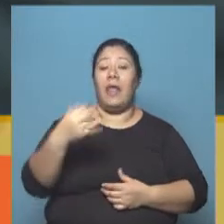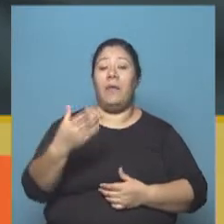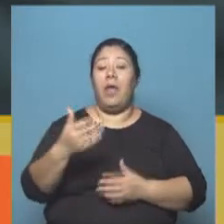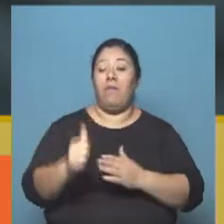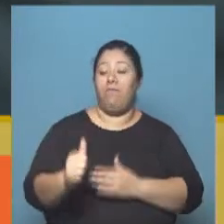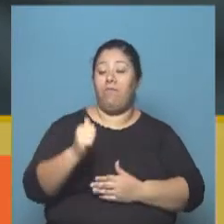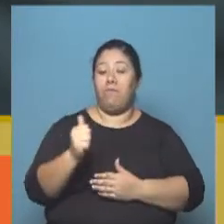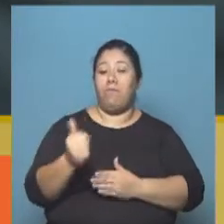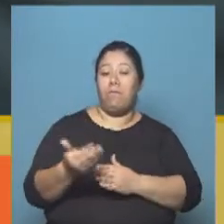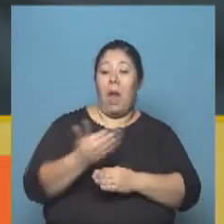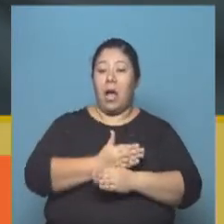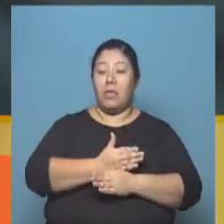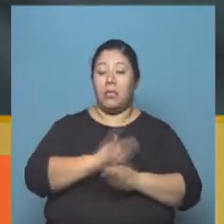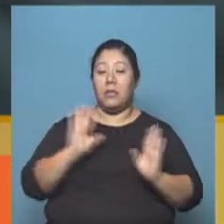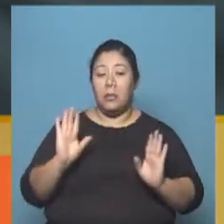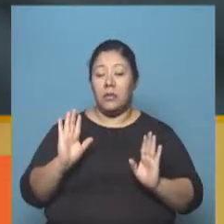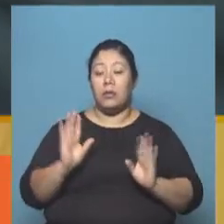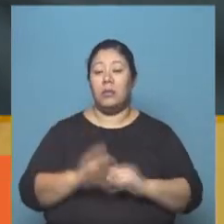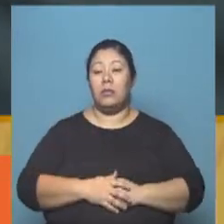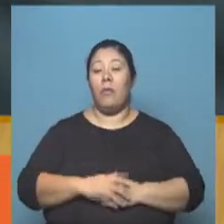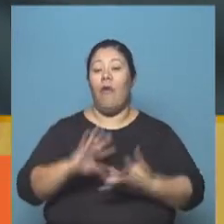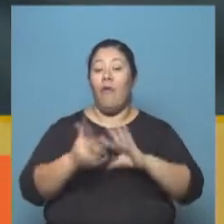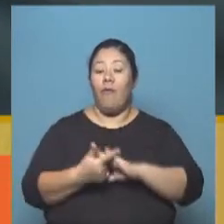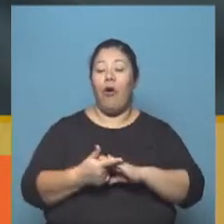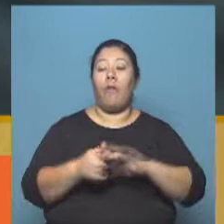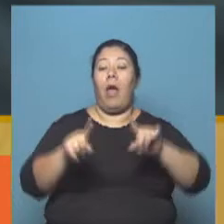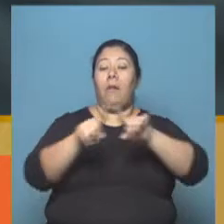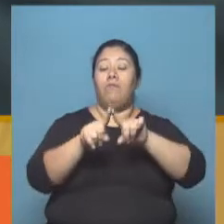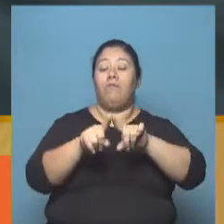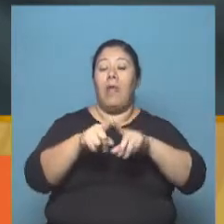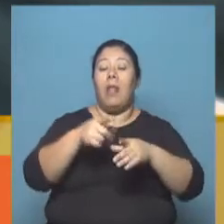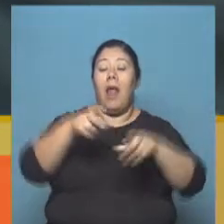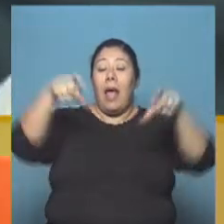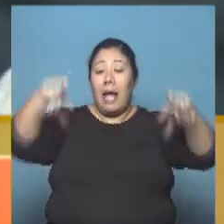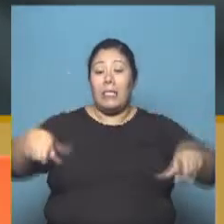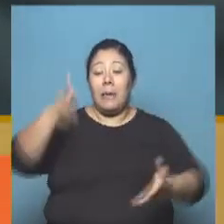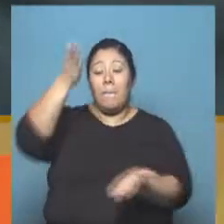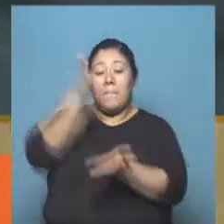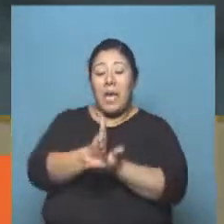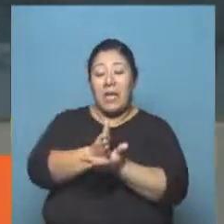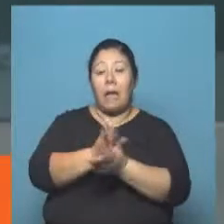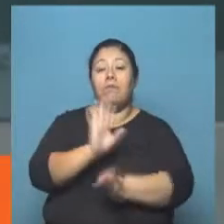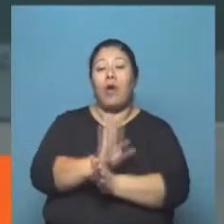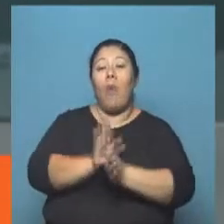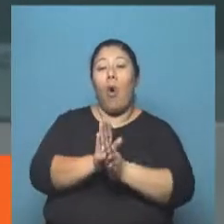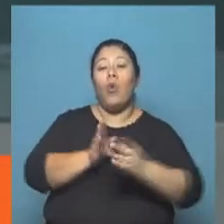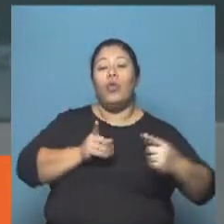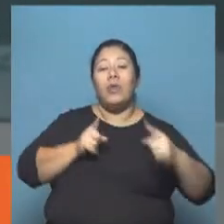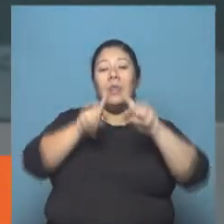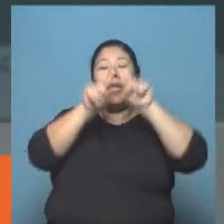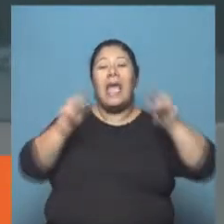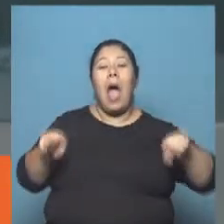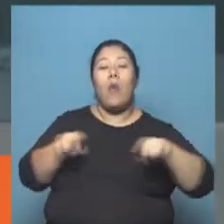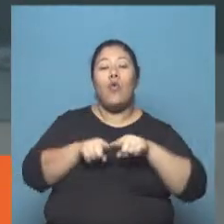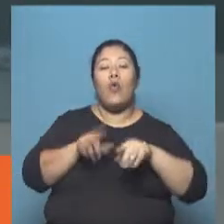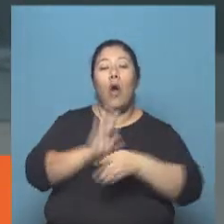de ellos. Lo que siempre decimos, armar el triángulo del medio con la punta hacia adelante, con la punta hacia atrás, en función a